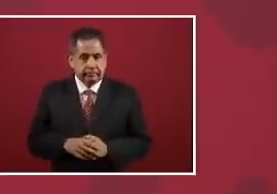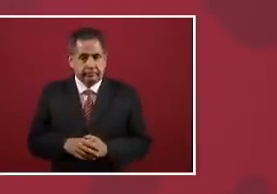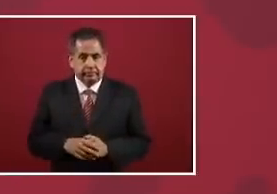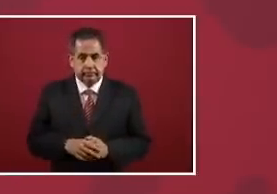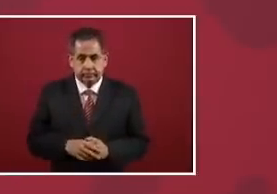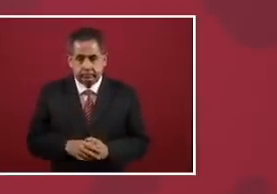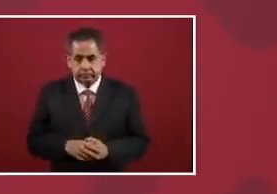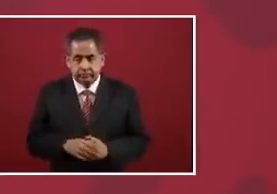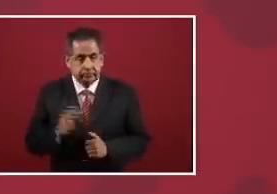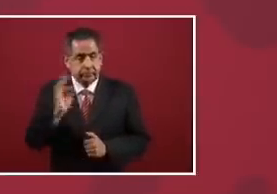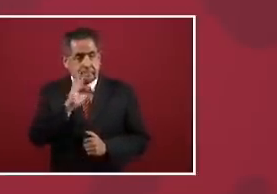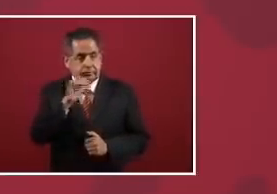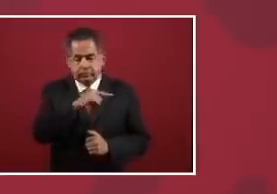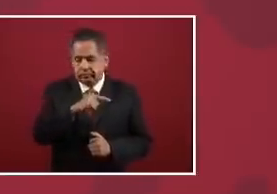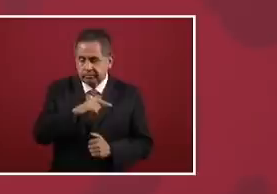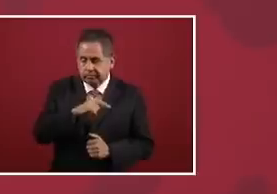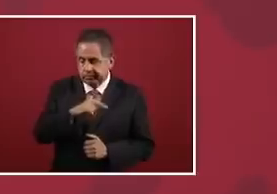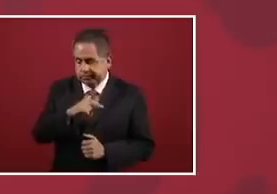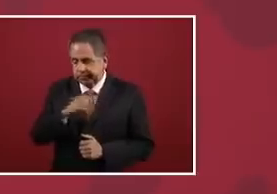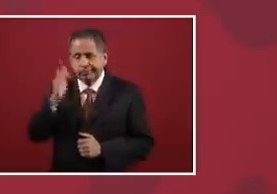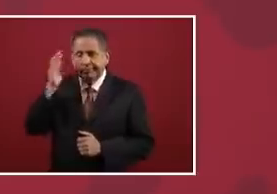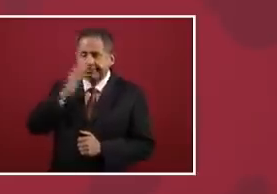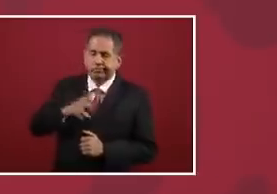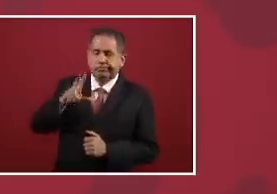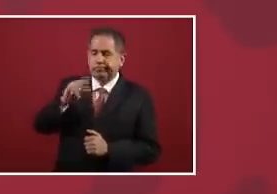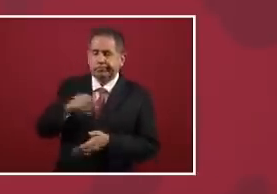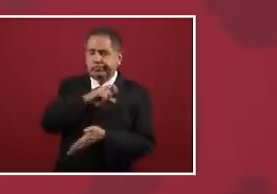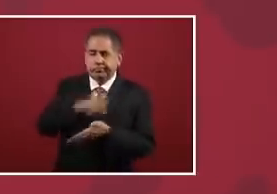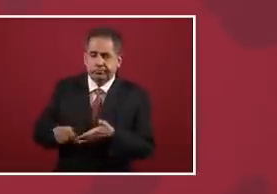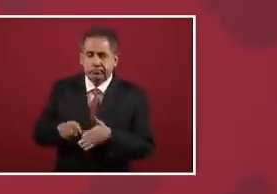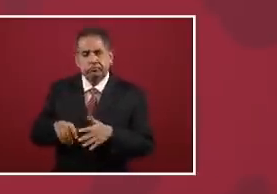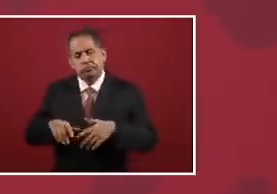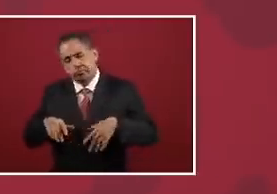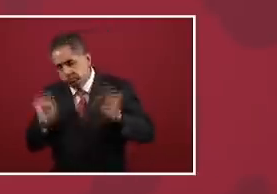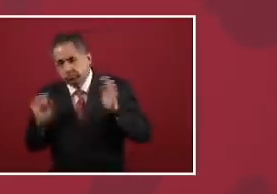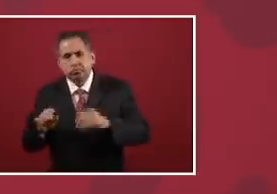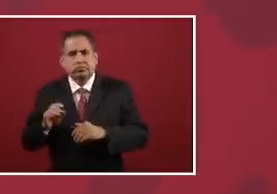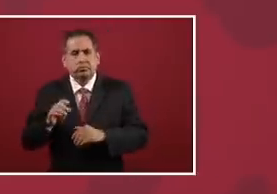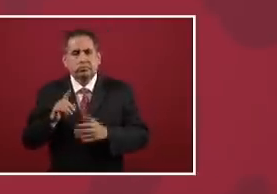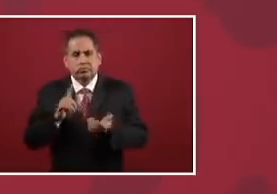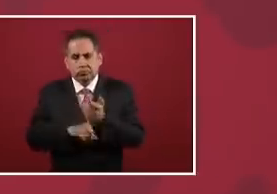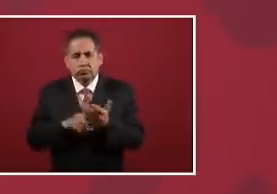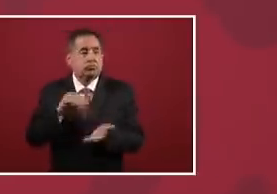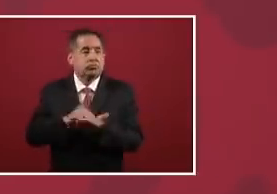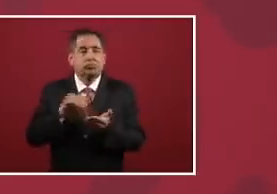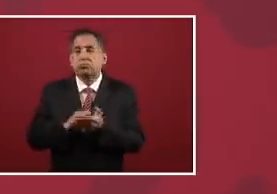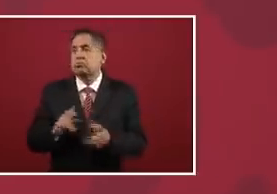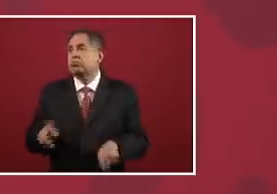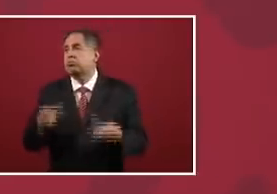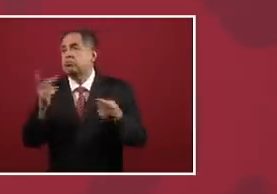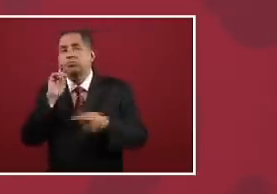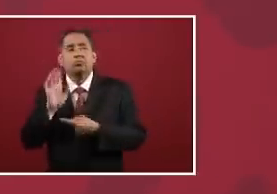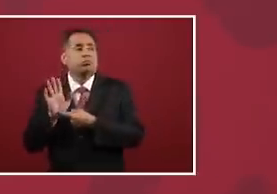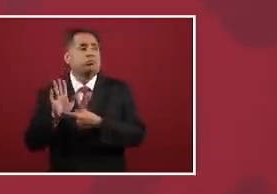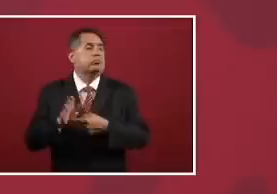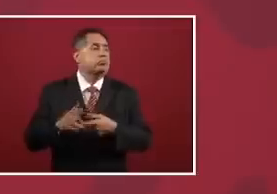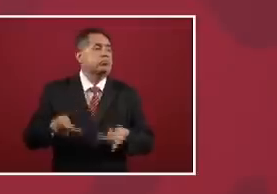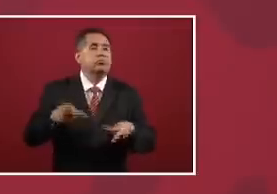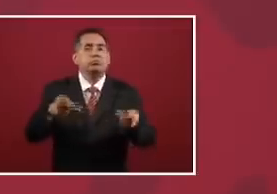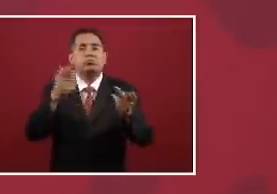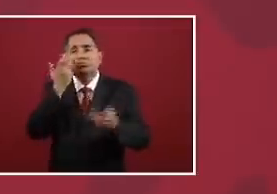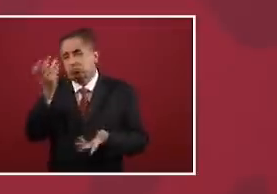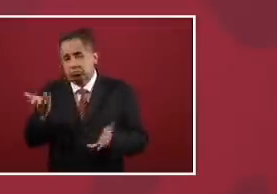al final no se haga la operación, de todas maneras va a seguir en venta.